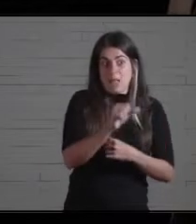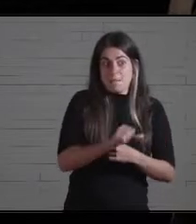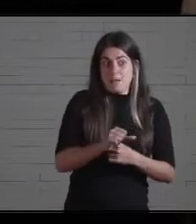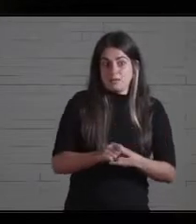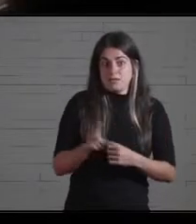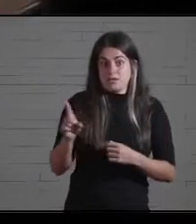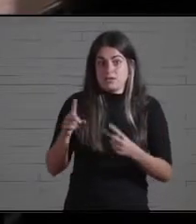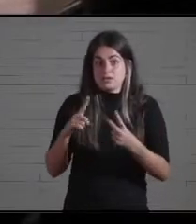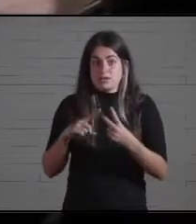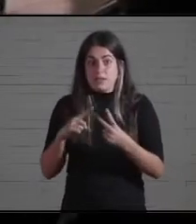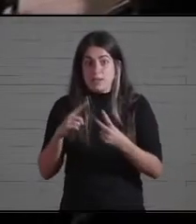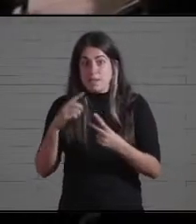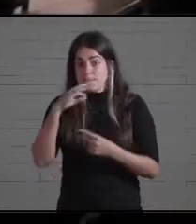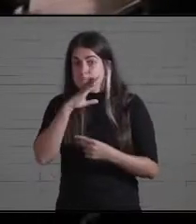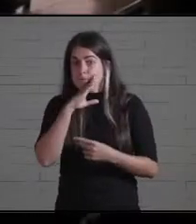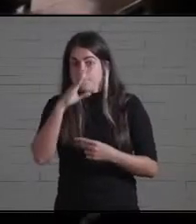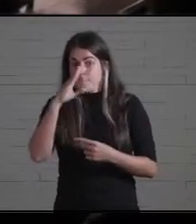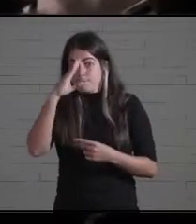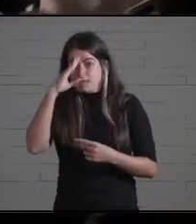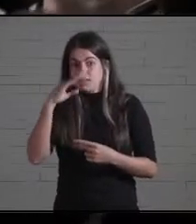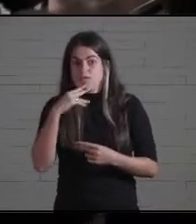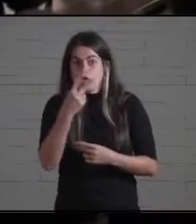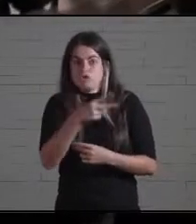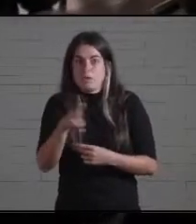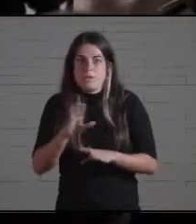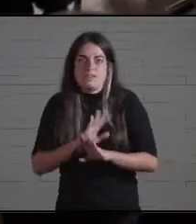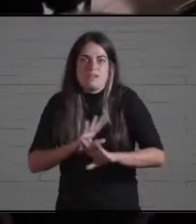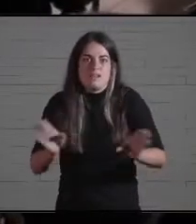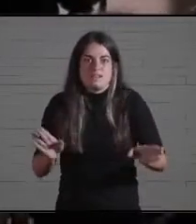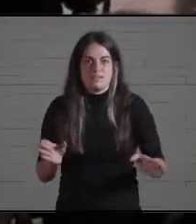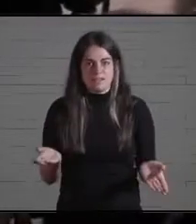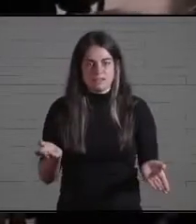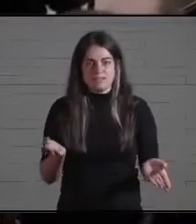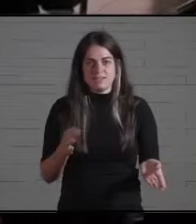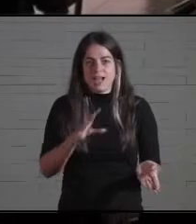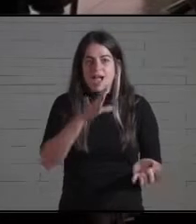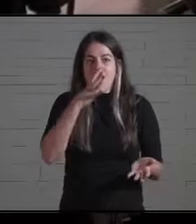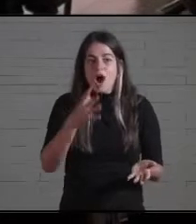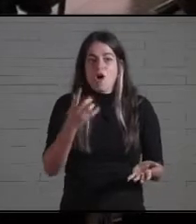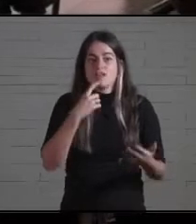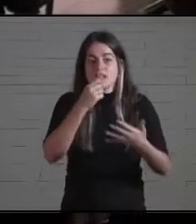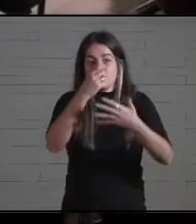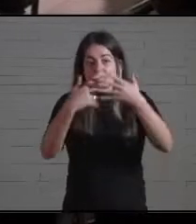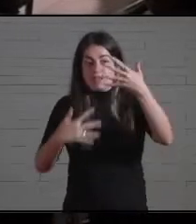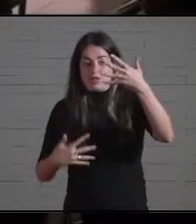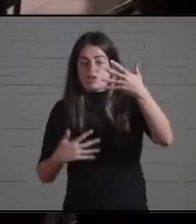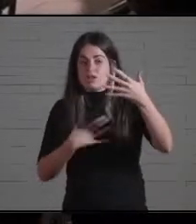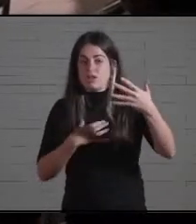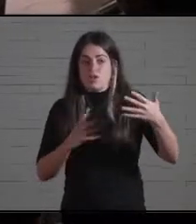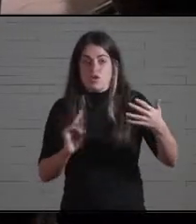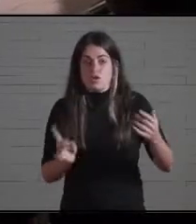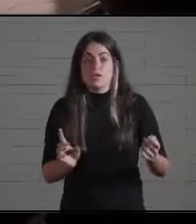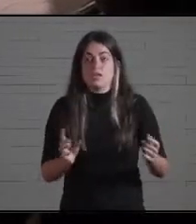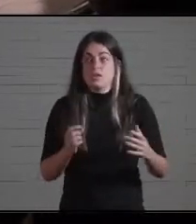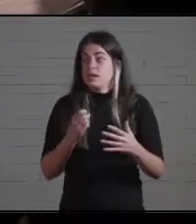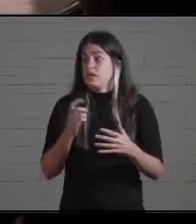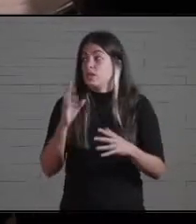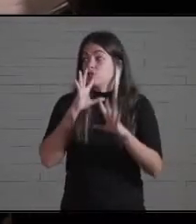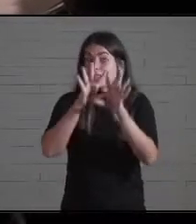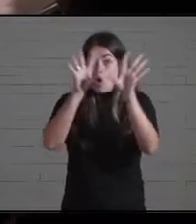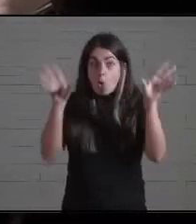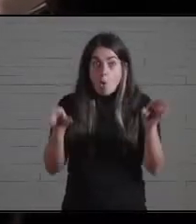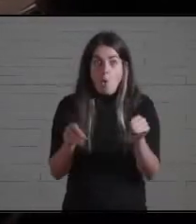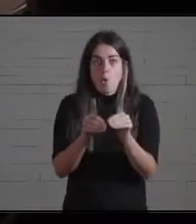eran 2 semanas el permiso por paternidad. Ahora ya no se desglosa, por eso hemos puesto aquí el